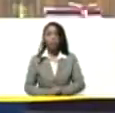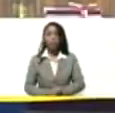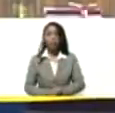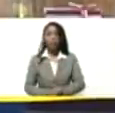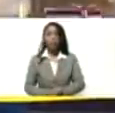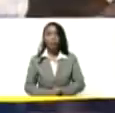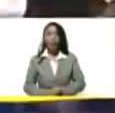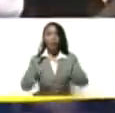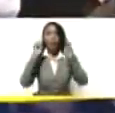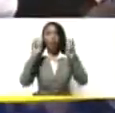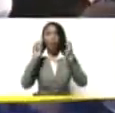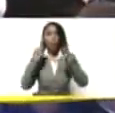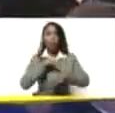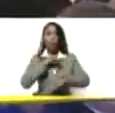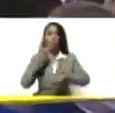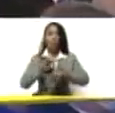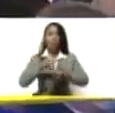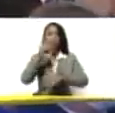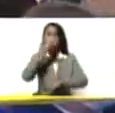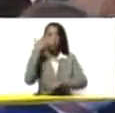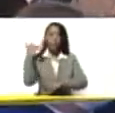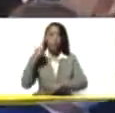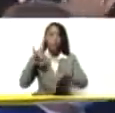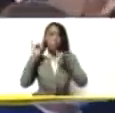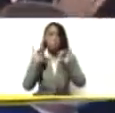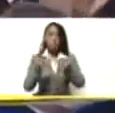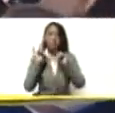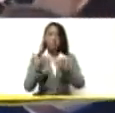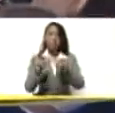es un tema que tocamos el año pasado aquí mismo